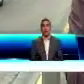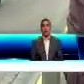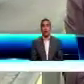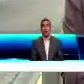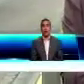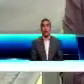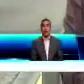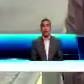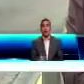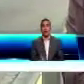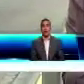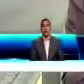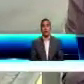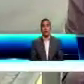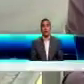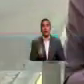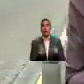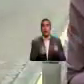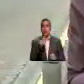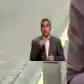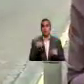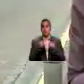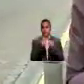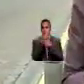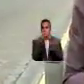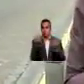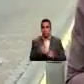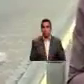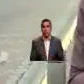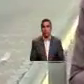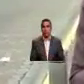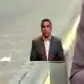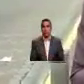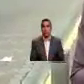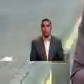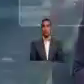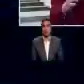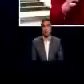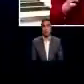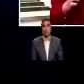Quito. Verónica, tú tienes más información, buenas tardes.